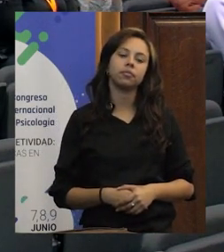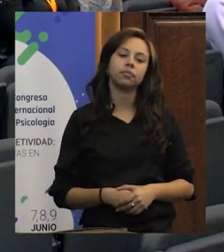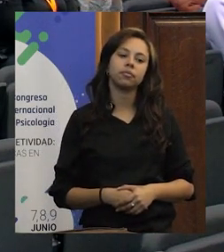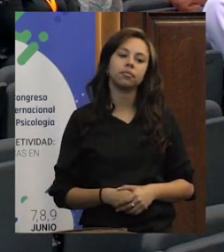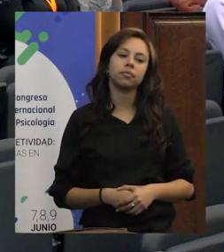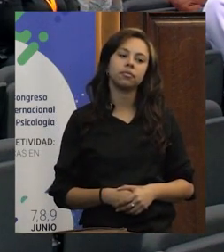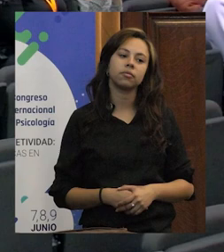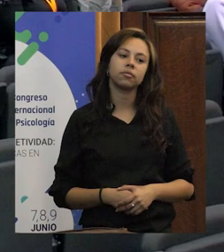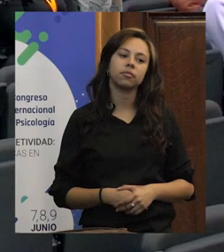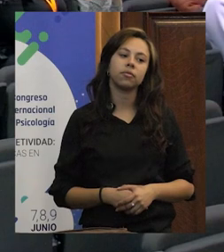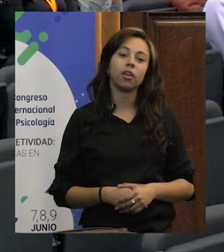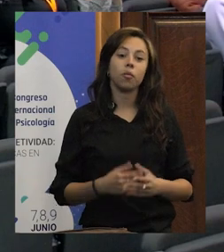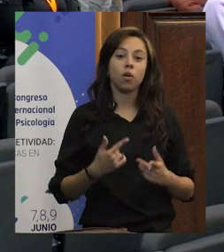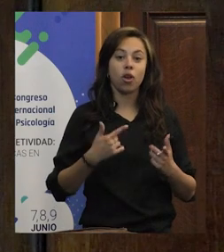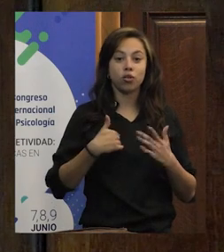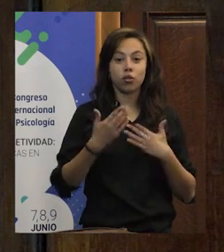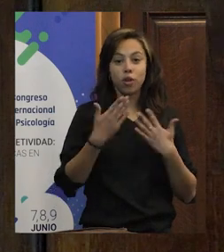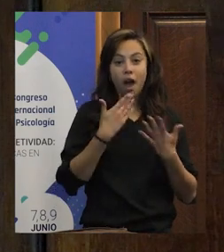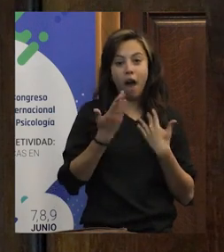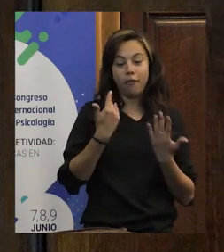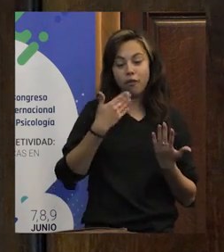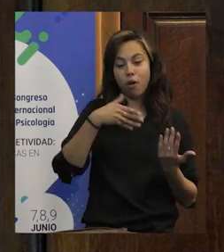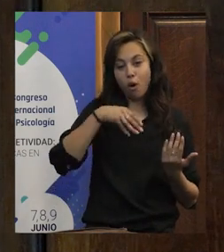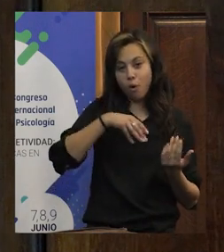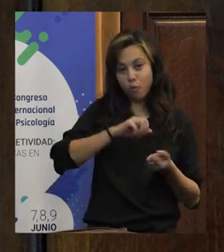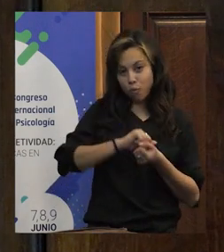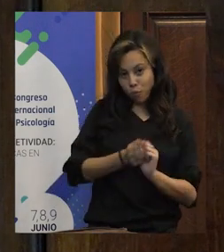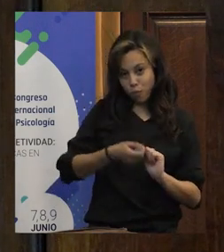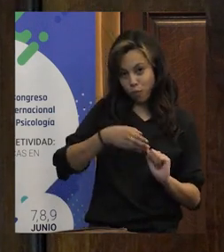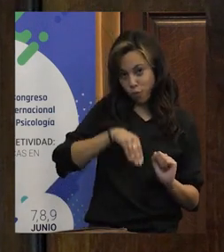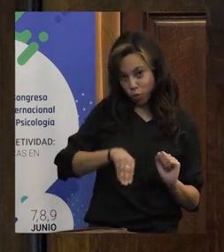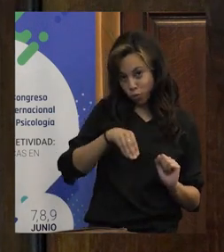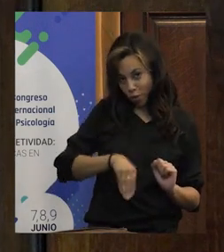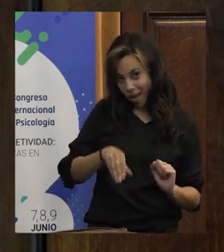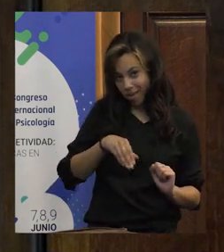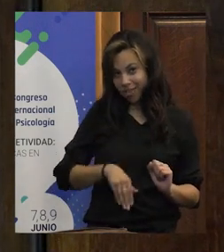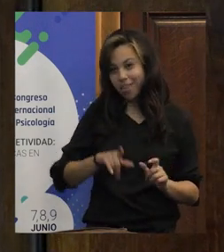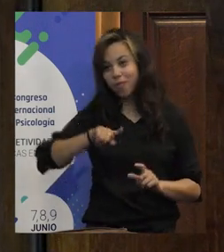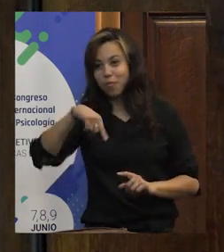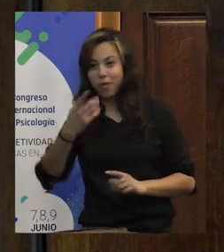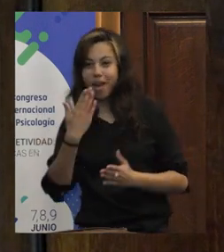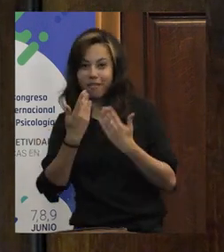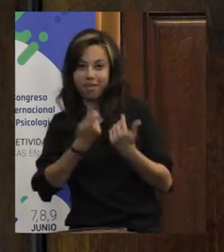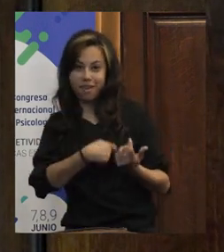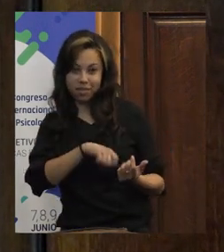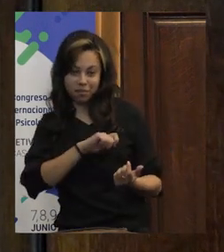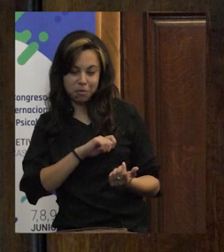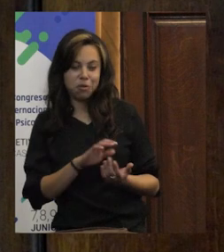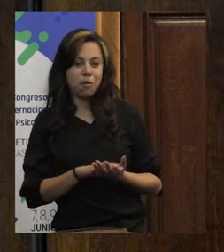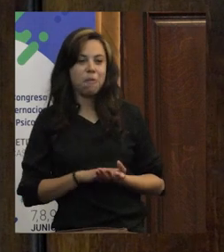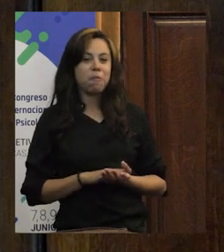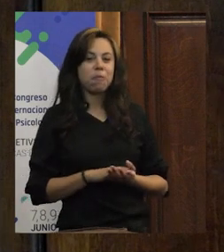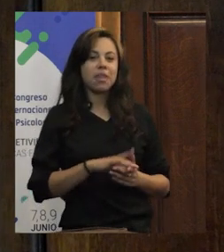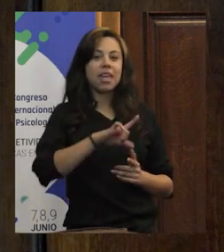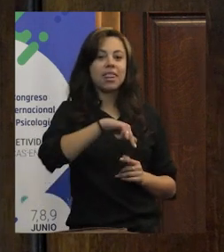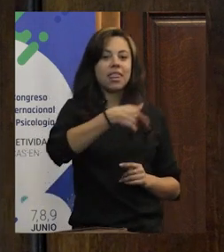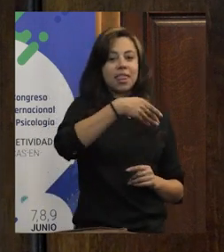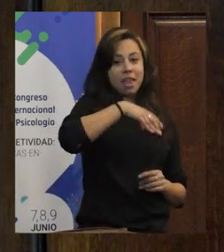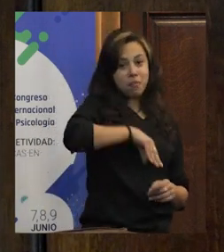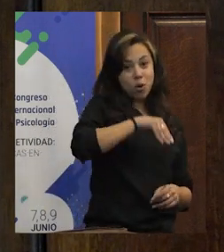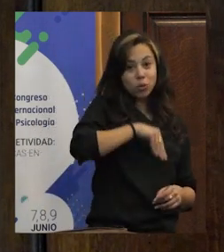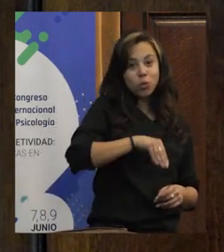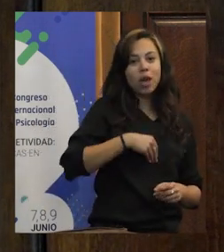Começo em português, mas vou falar depois em portunhol. Em português, boa noite